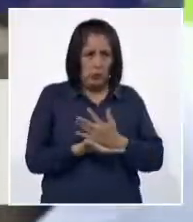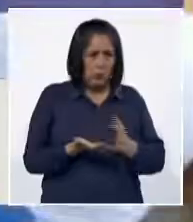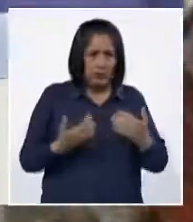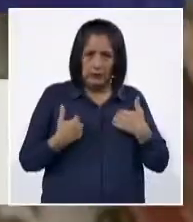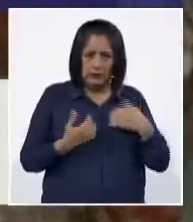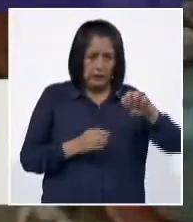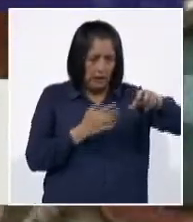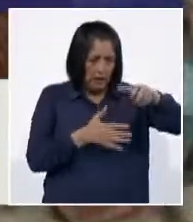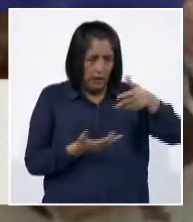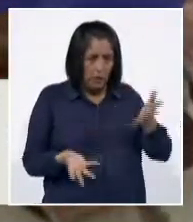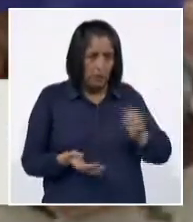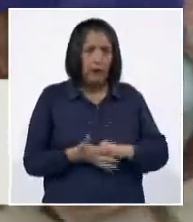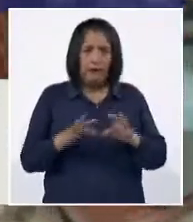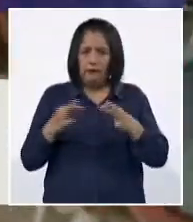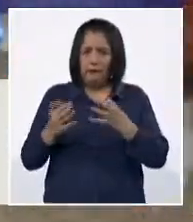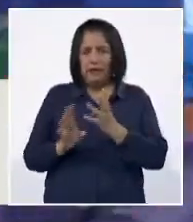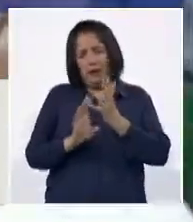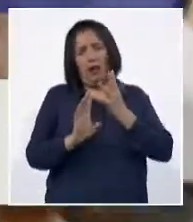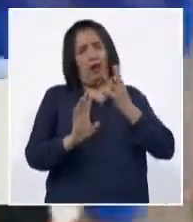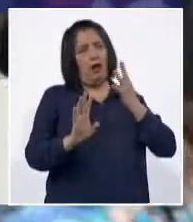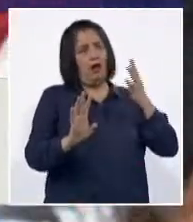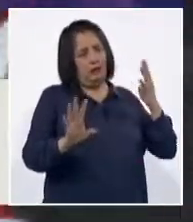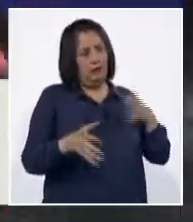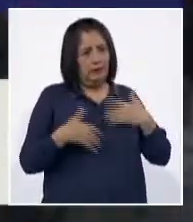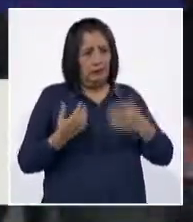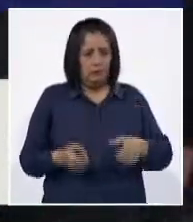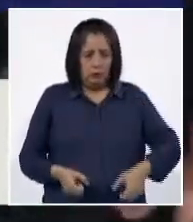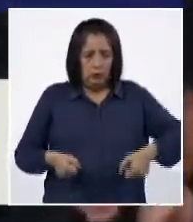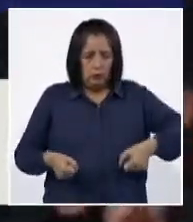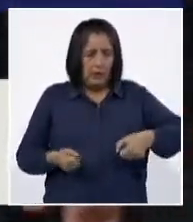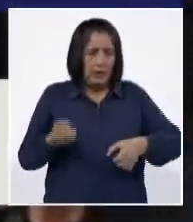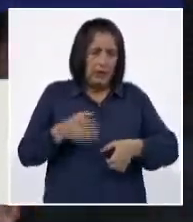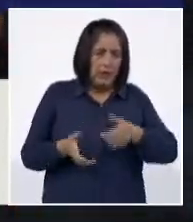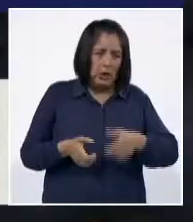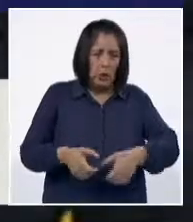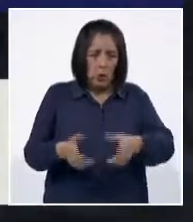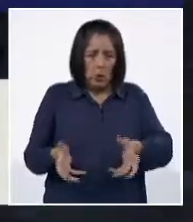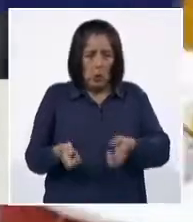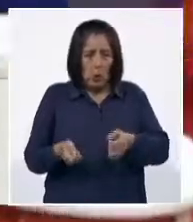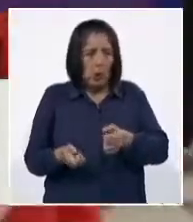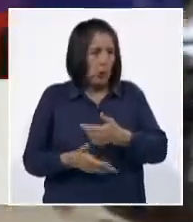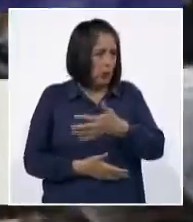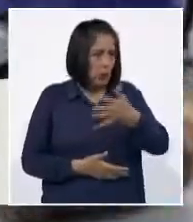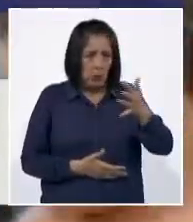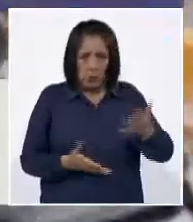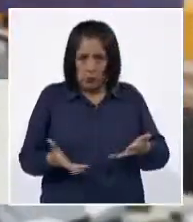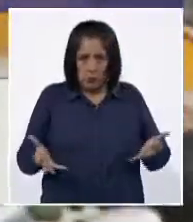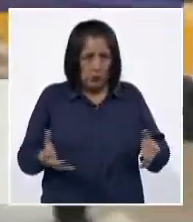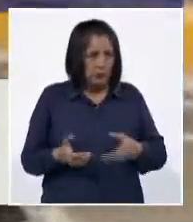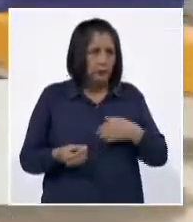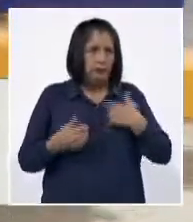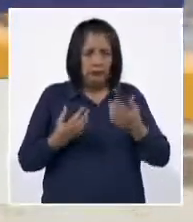agua. Familias enteras realizan largas colas para poder llenar sus baldes, ollas y todos los recipientes que